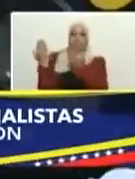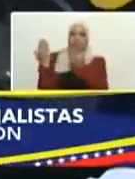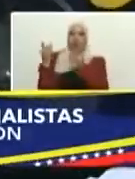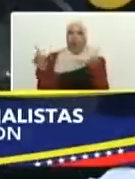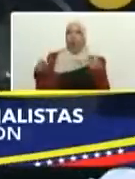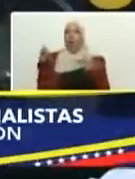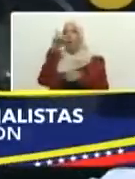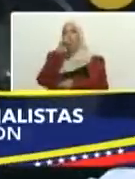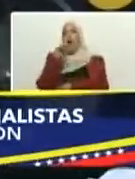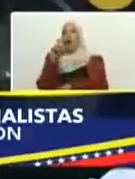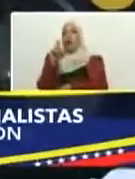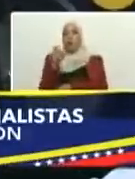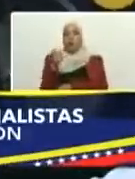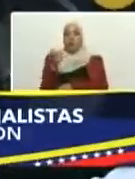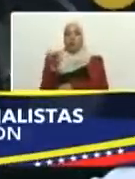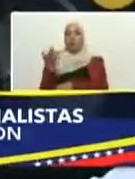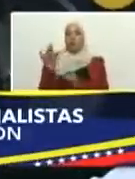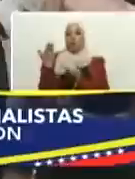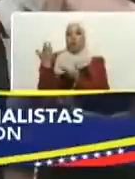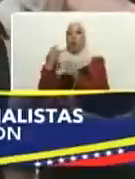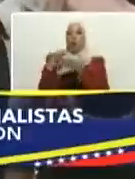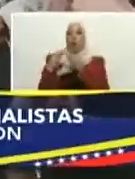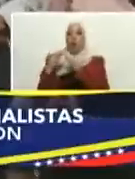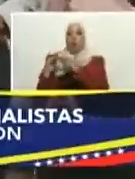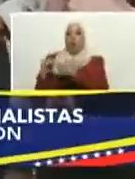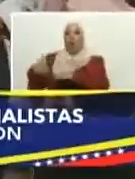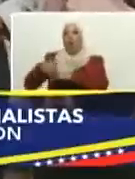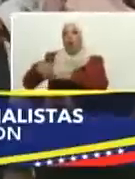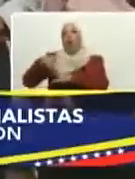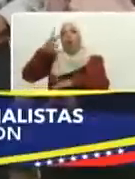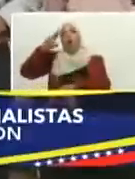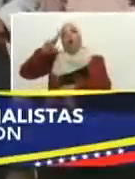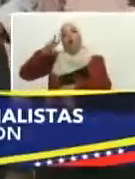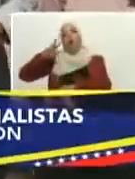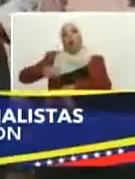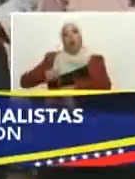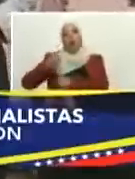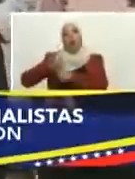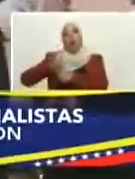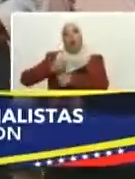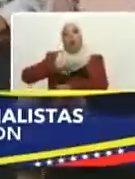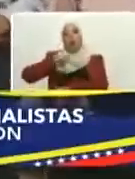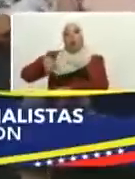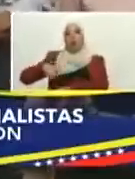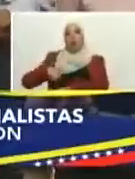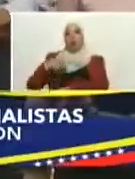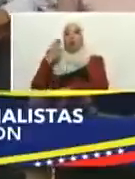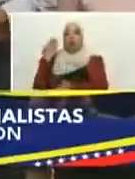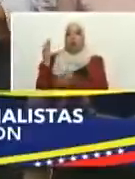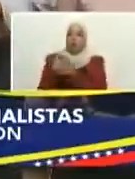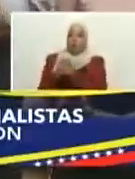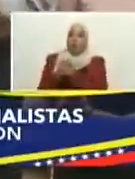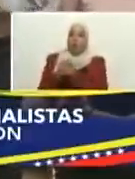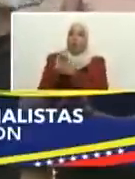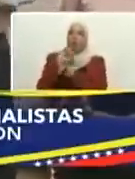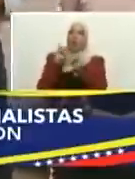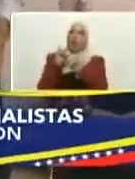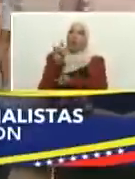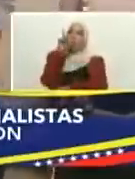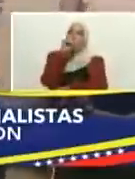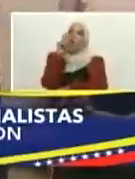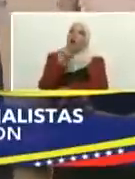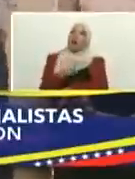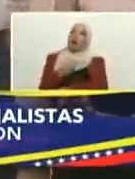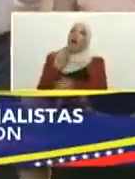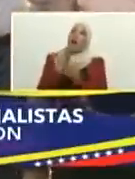a Pepe, que se las pasa en estas comunidades, en la calle, todos los días, trabajando con nuestro pueblo. Adelante, Pepe, feliz cumpleaños.